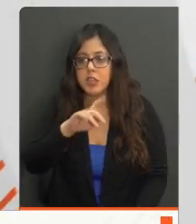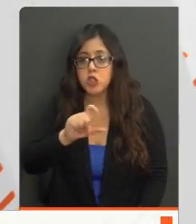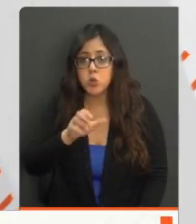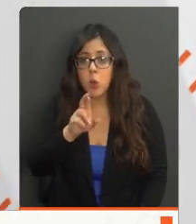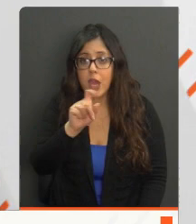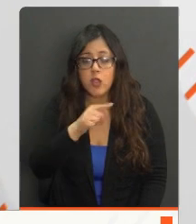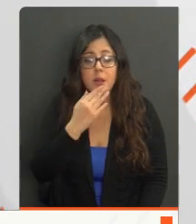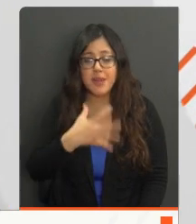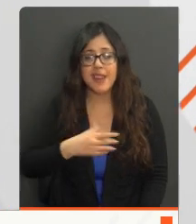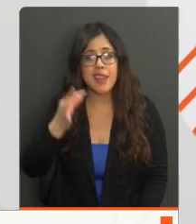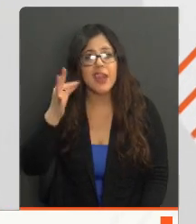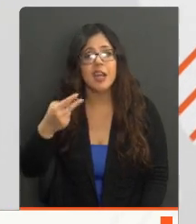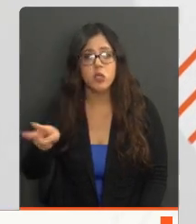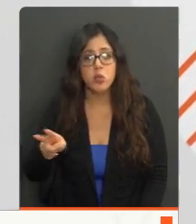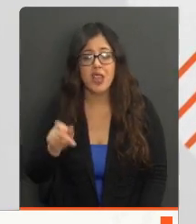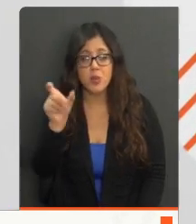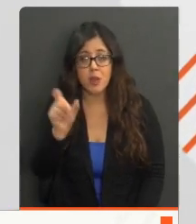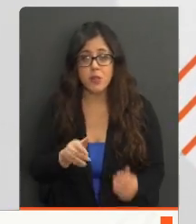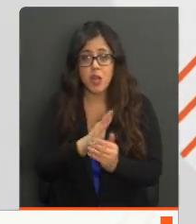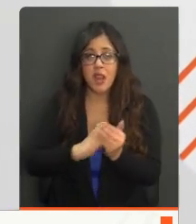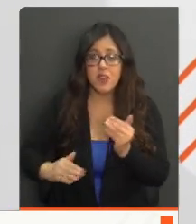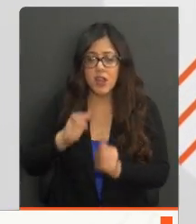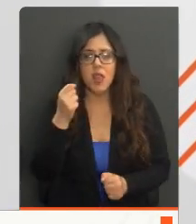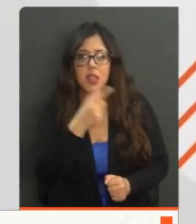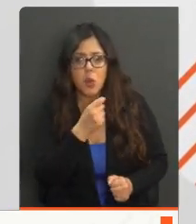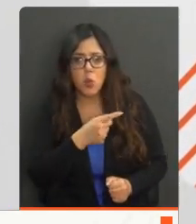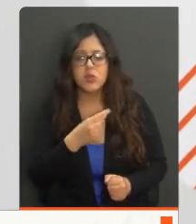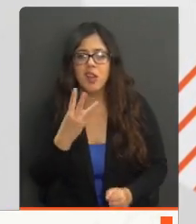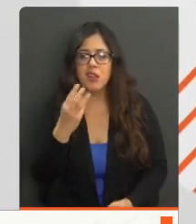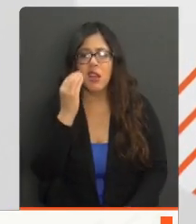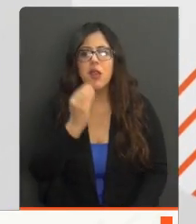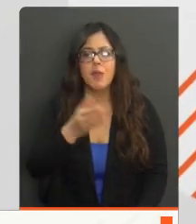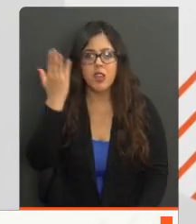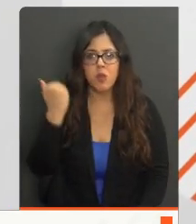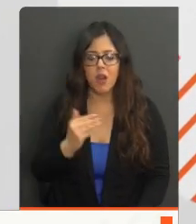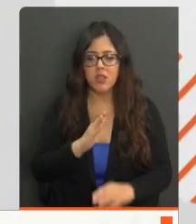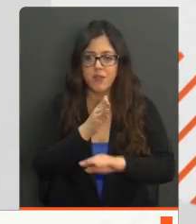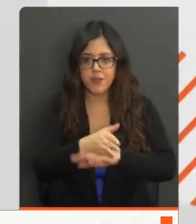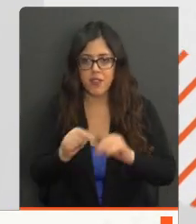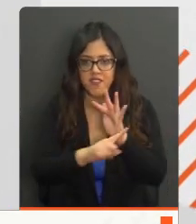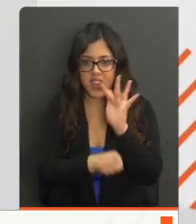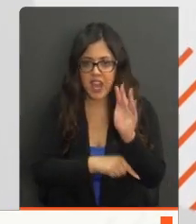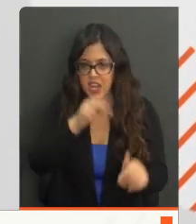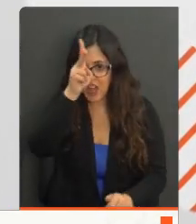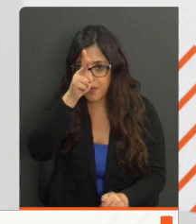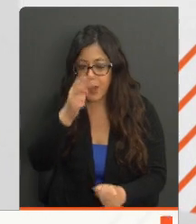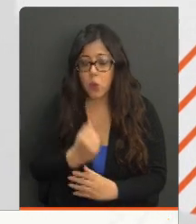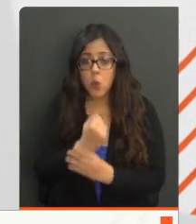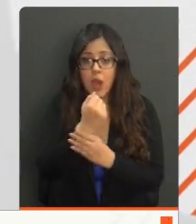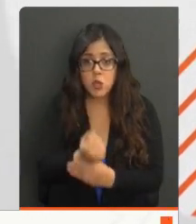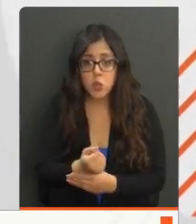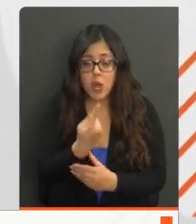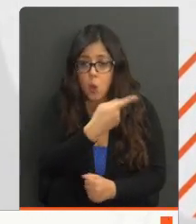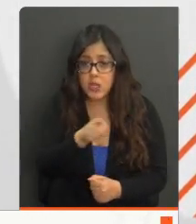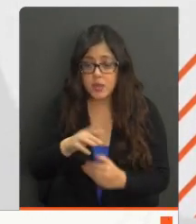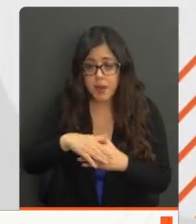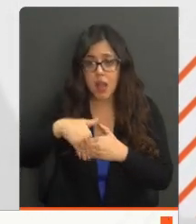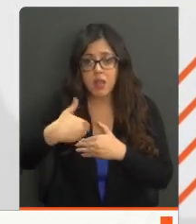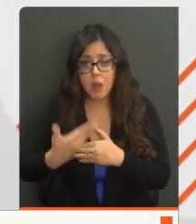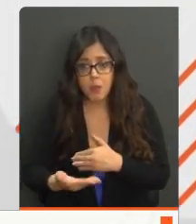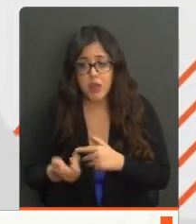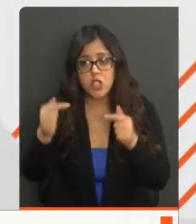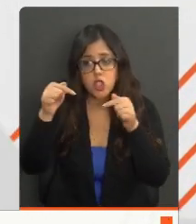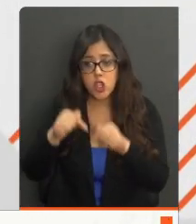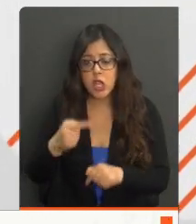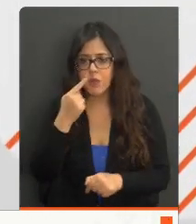eso hasta que una de las vecinas hizo la denuncia el pasado 3 de mayo ante la fiscalía peruana su rescate ocurrió una semana después hoy se